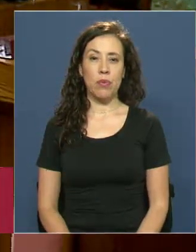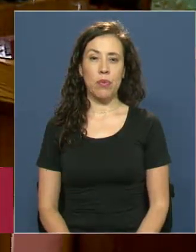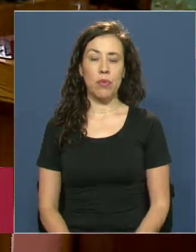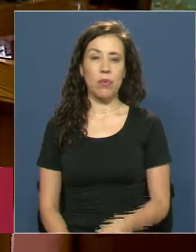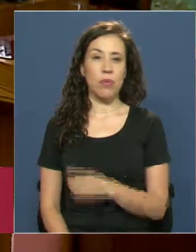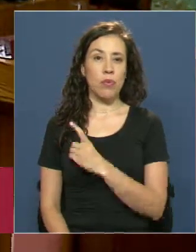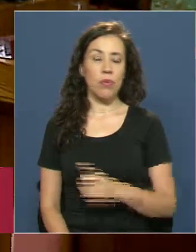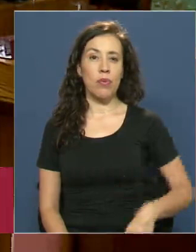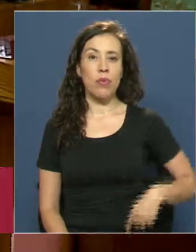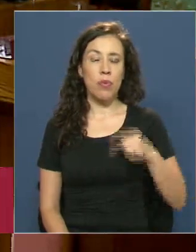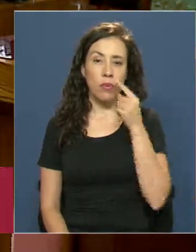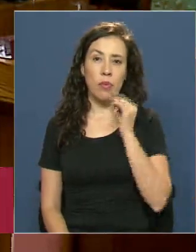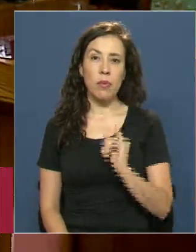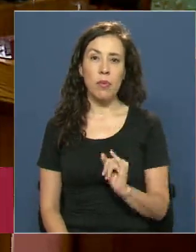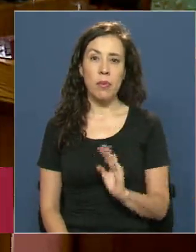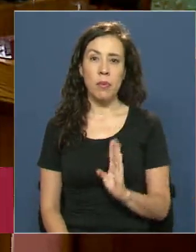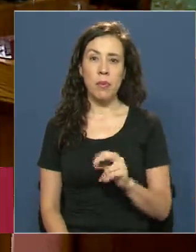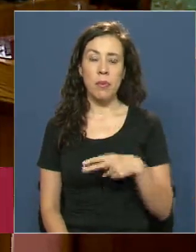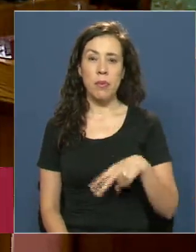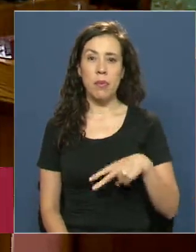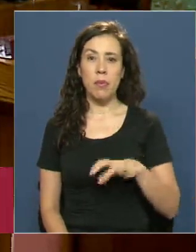Diputado Ibáñez.